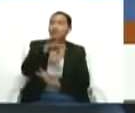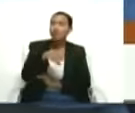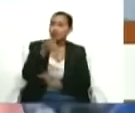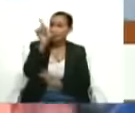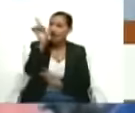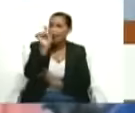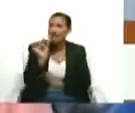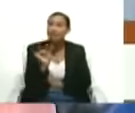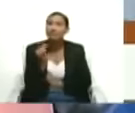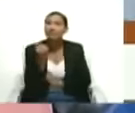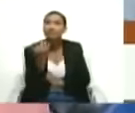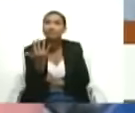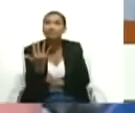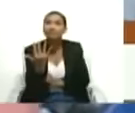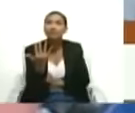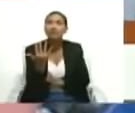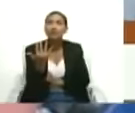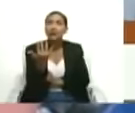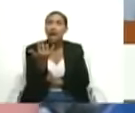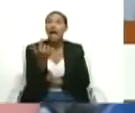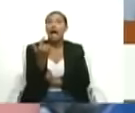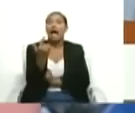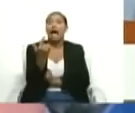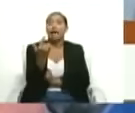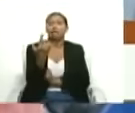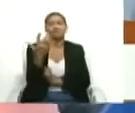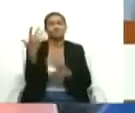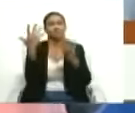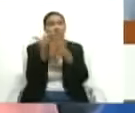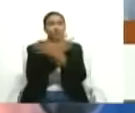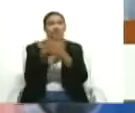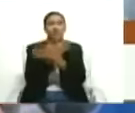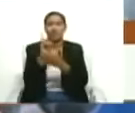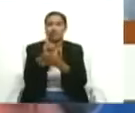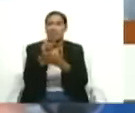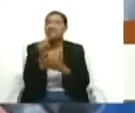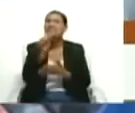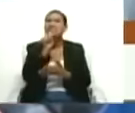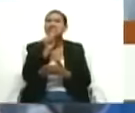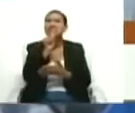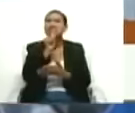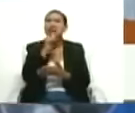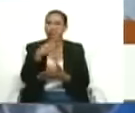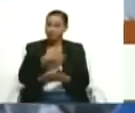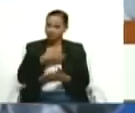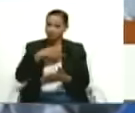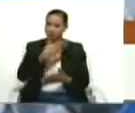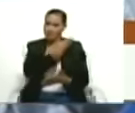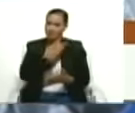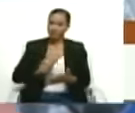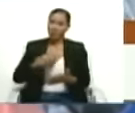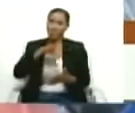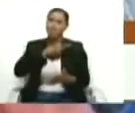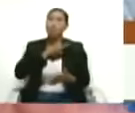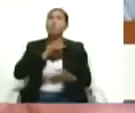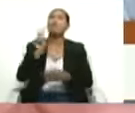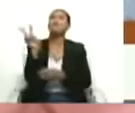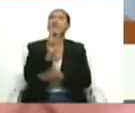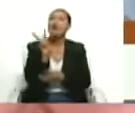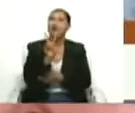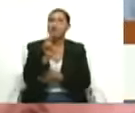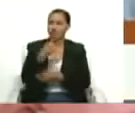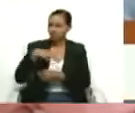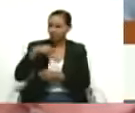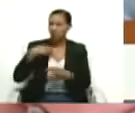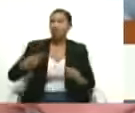no existe, no cabe la mínima duda de que el único titular es Venezuela. Nosotros no estamos